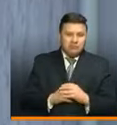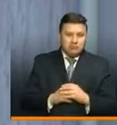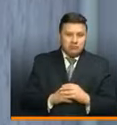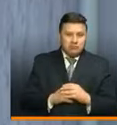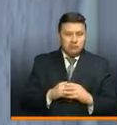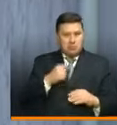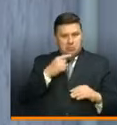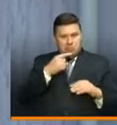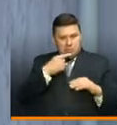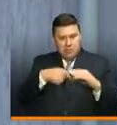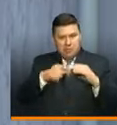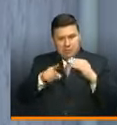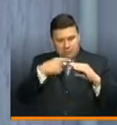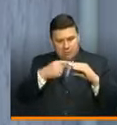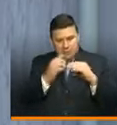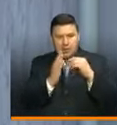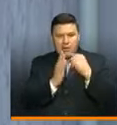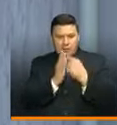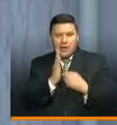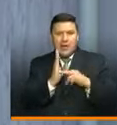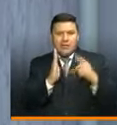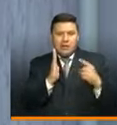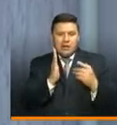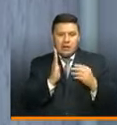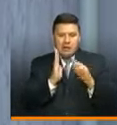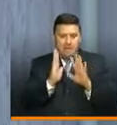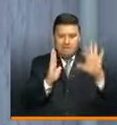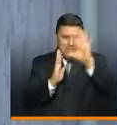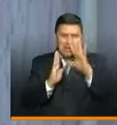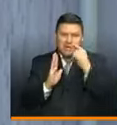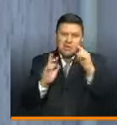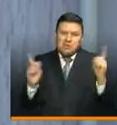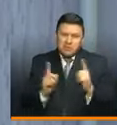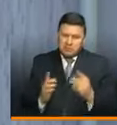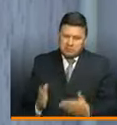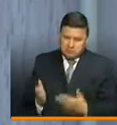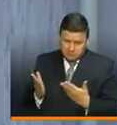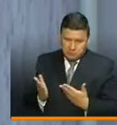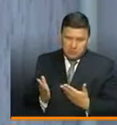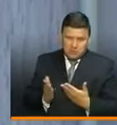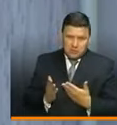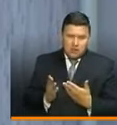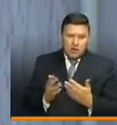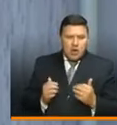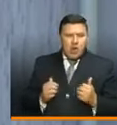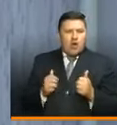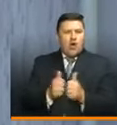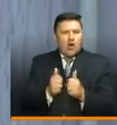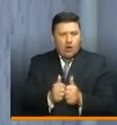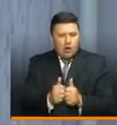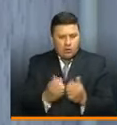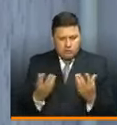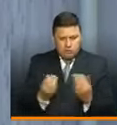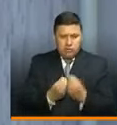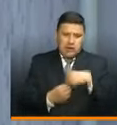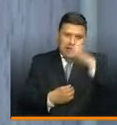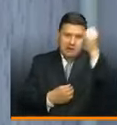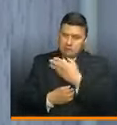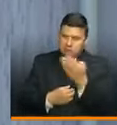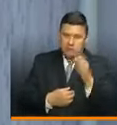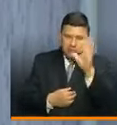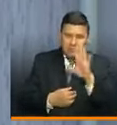enviado todos los datos técnicos más videos. Entonces, vamos a ver brevemente un acompañamiento de este equipo ganador.